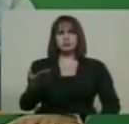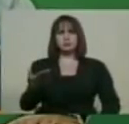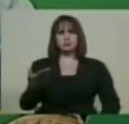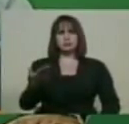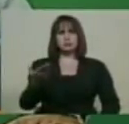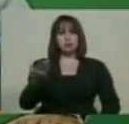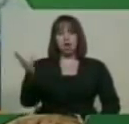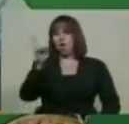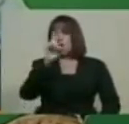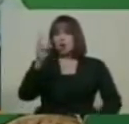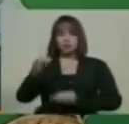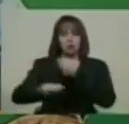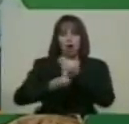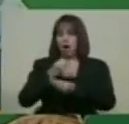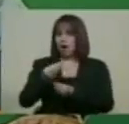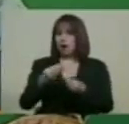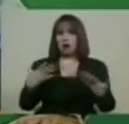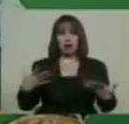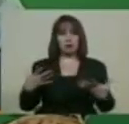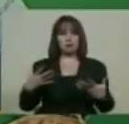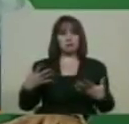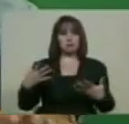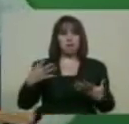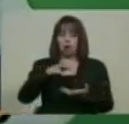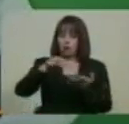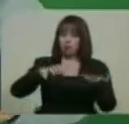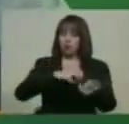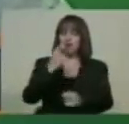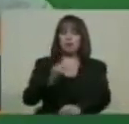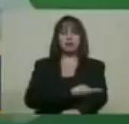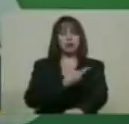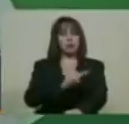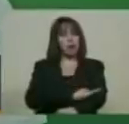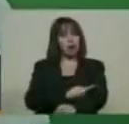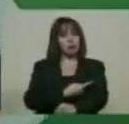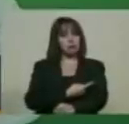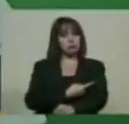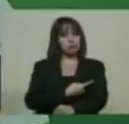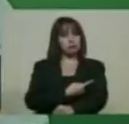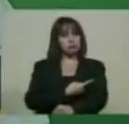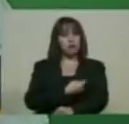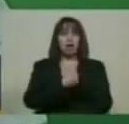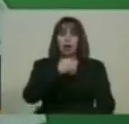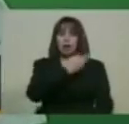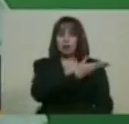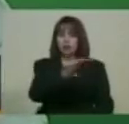que no se presten a un conflicto entre hermanos. Y le digo a ustedes,